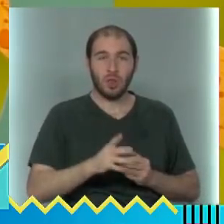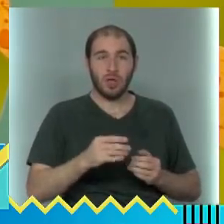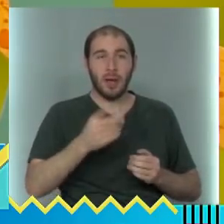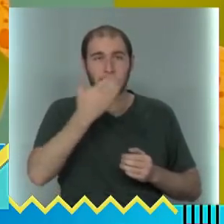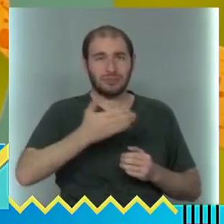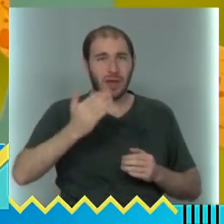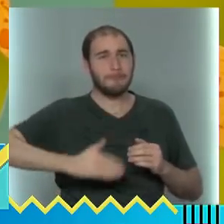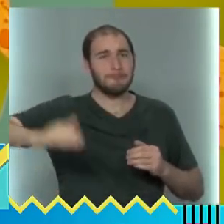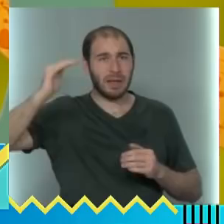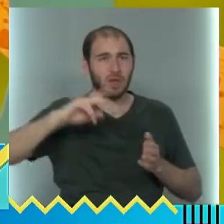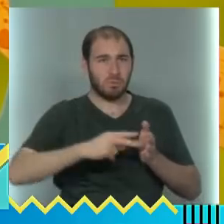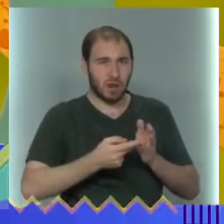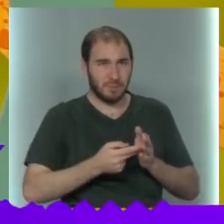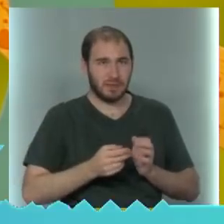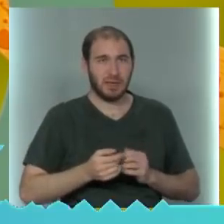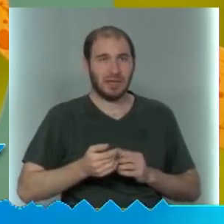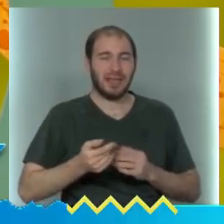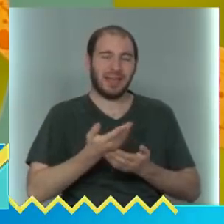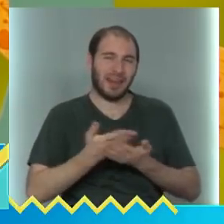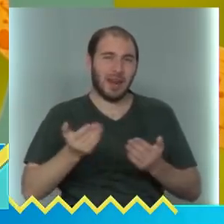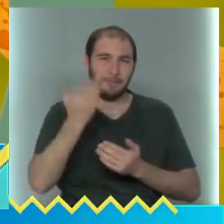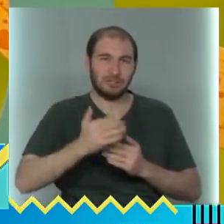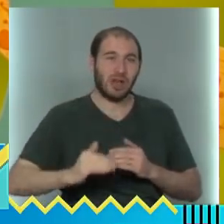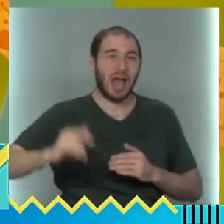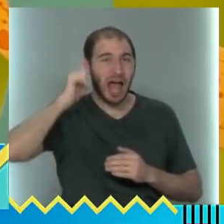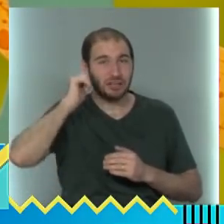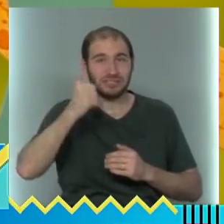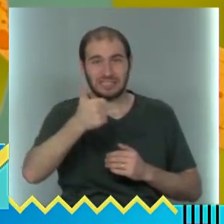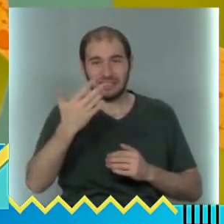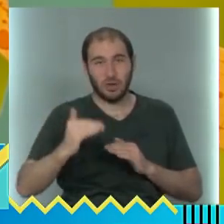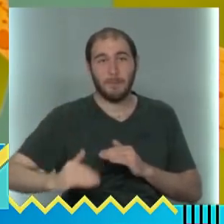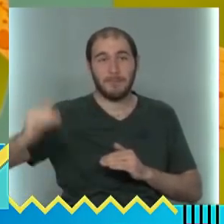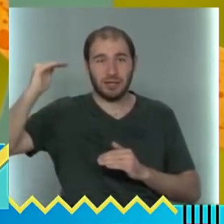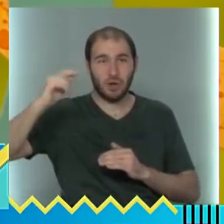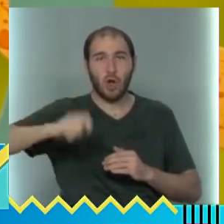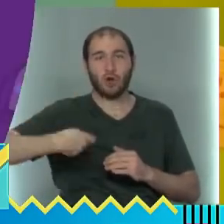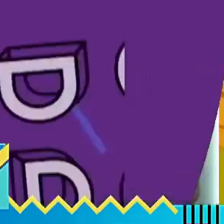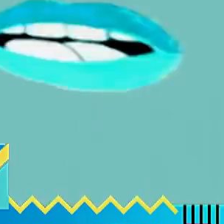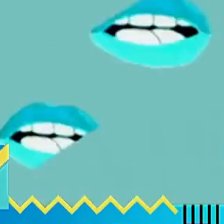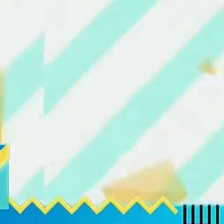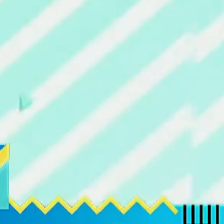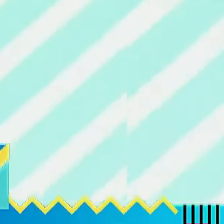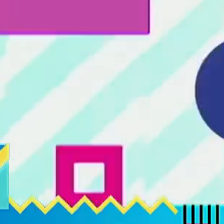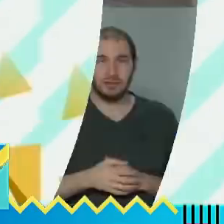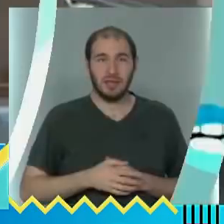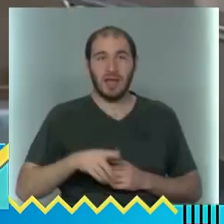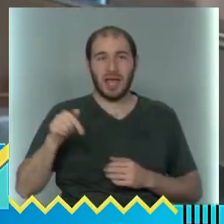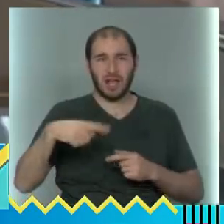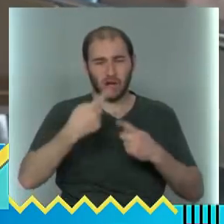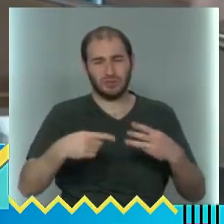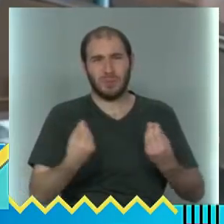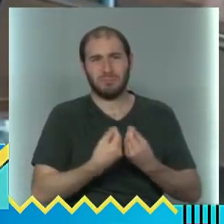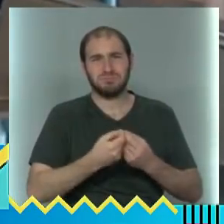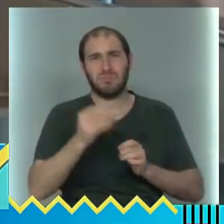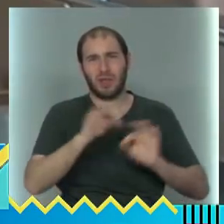a gente grande, de por sí la gente ya mayor de 65 años se jubila, deja un montón